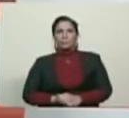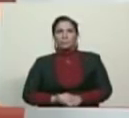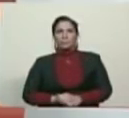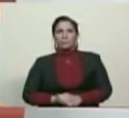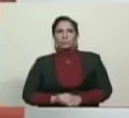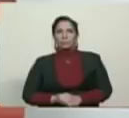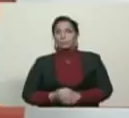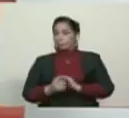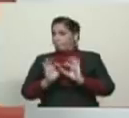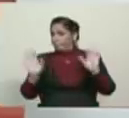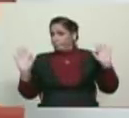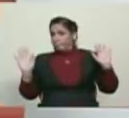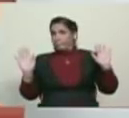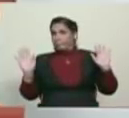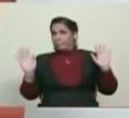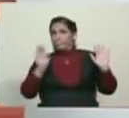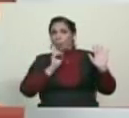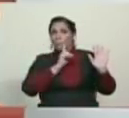Así de sencillo.